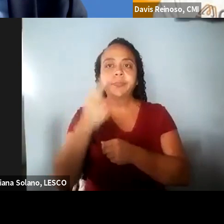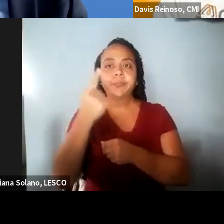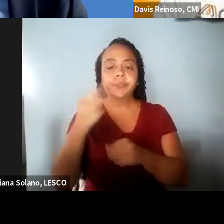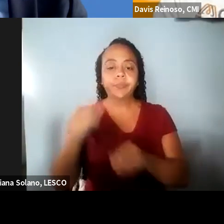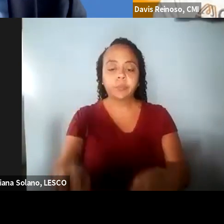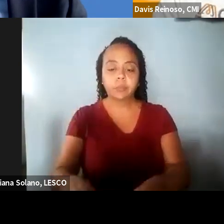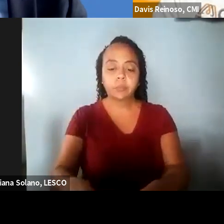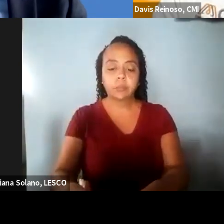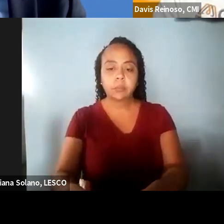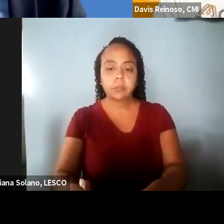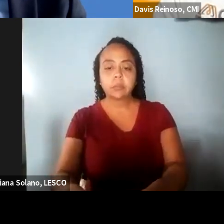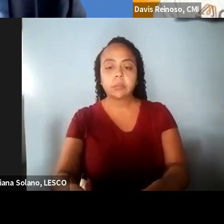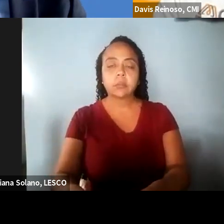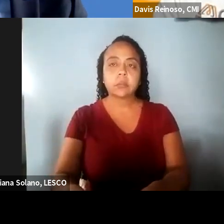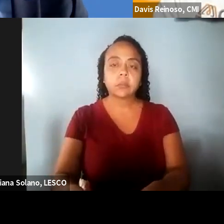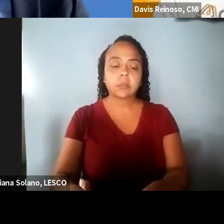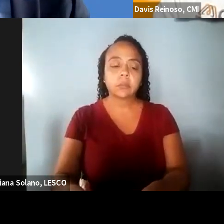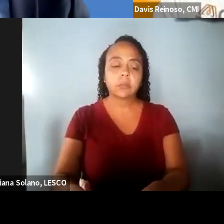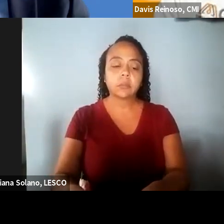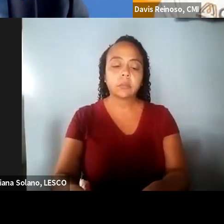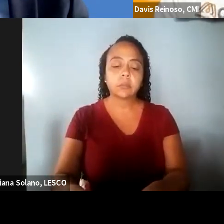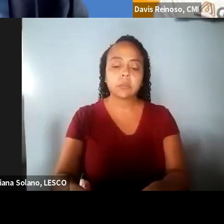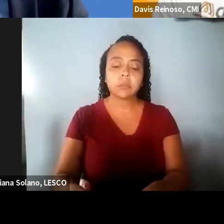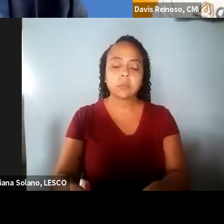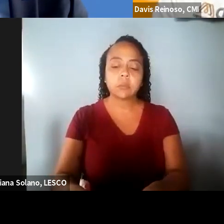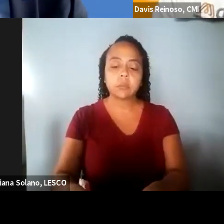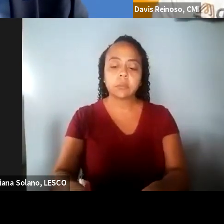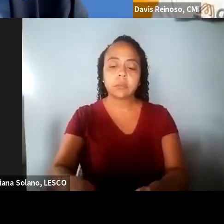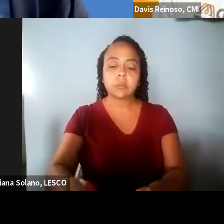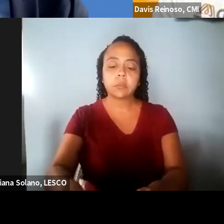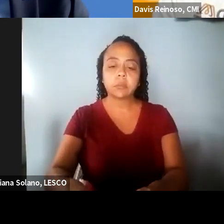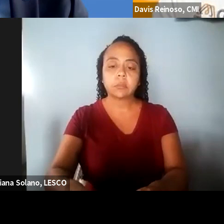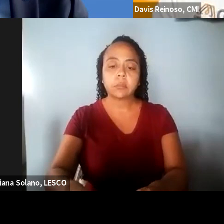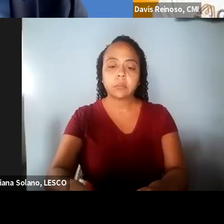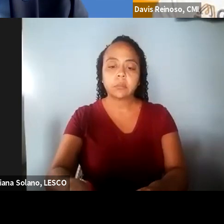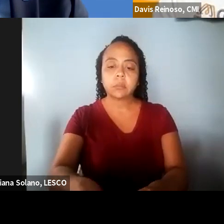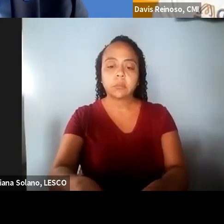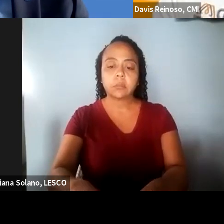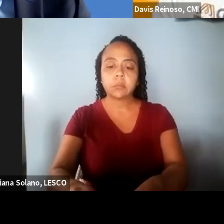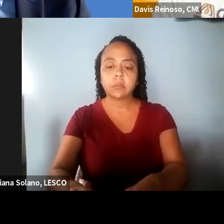y columnas más sostenibles y más las siguientes lo dejo ahí elisa para tu mano